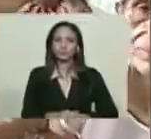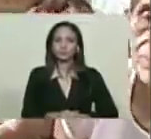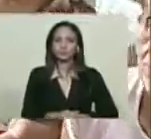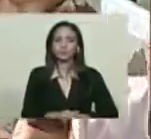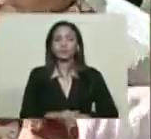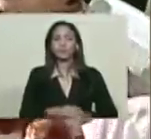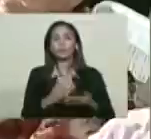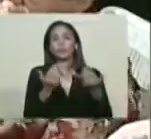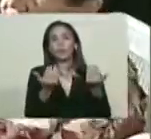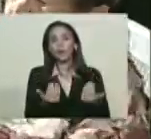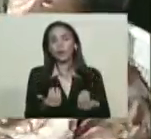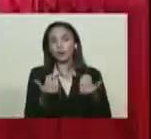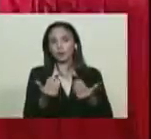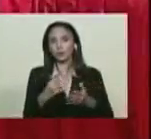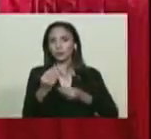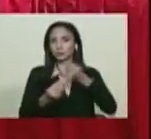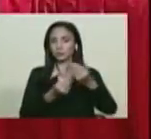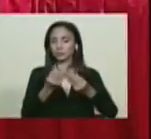Ahora,